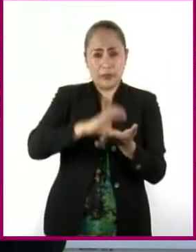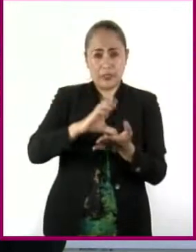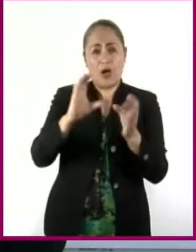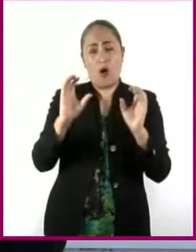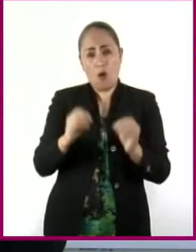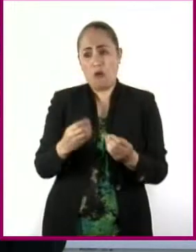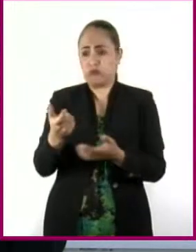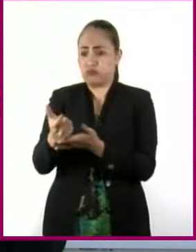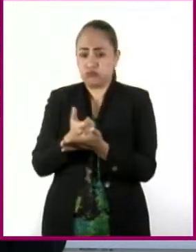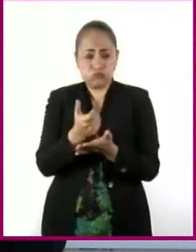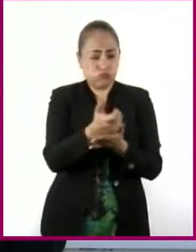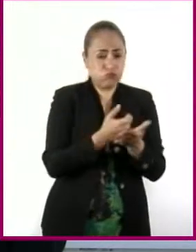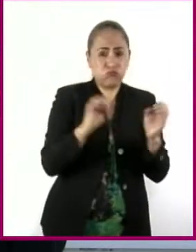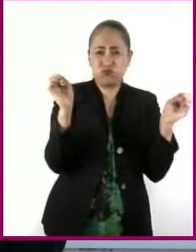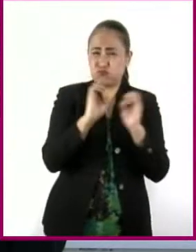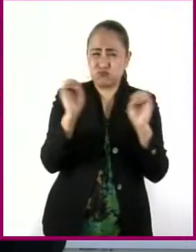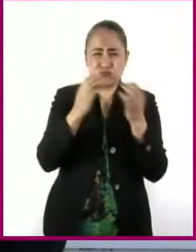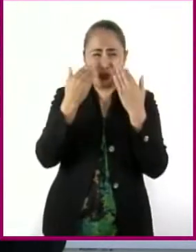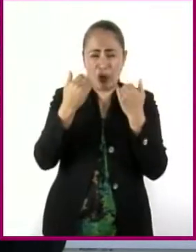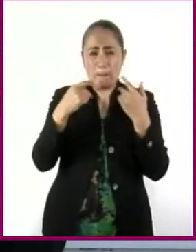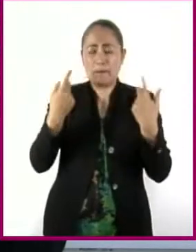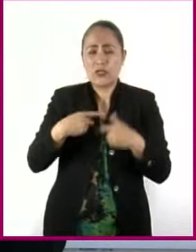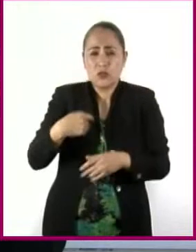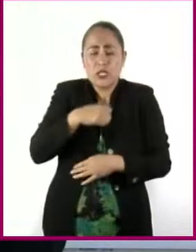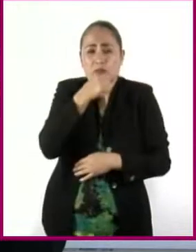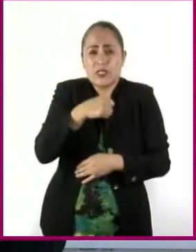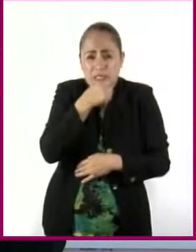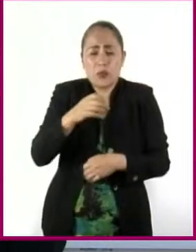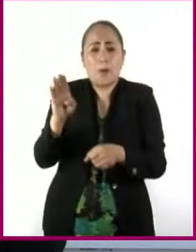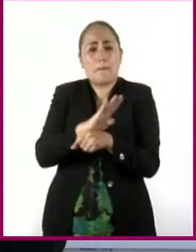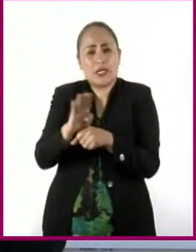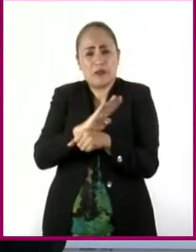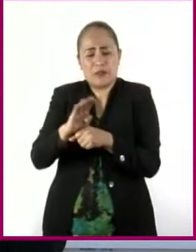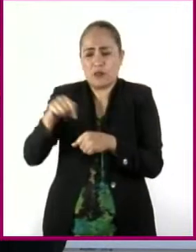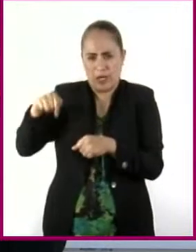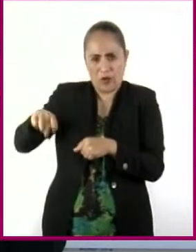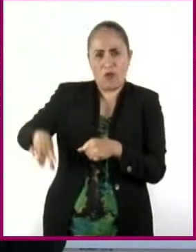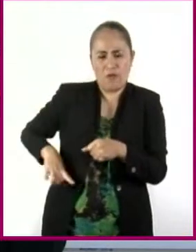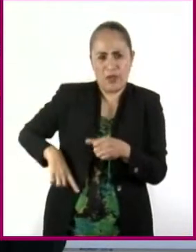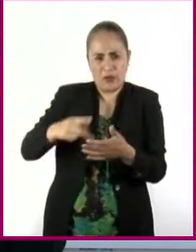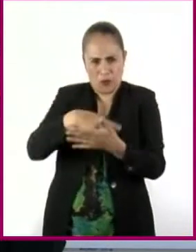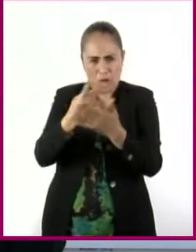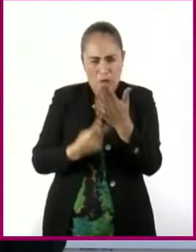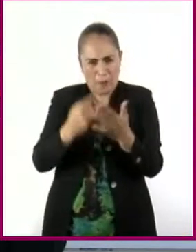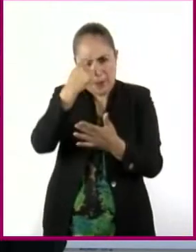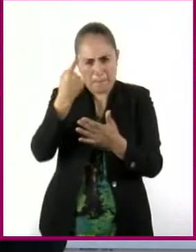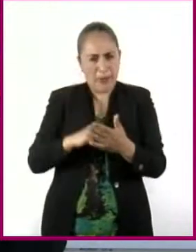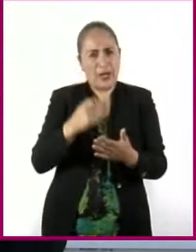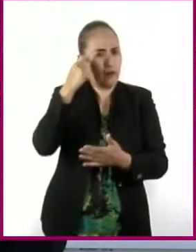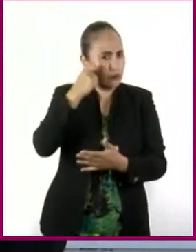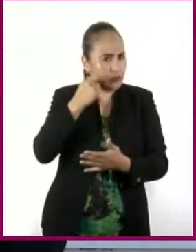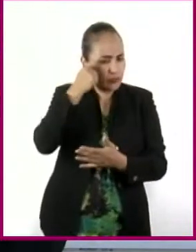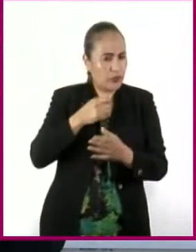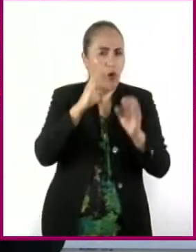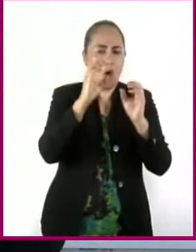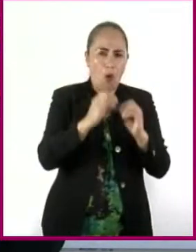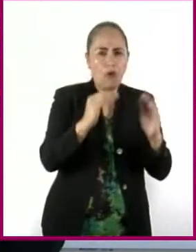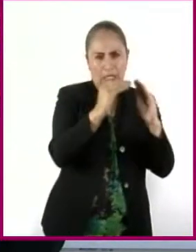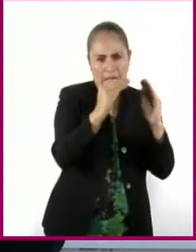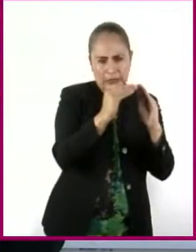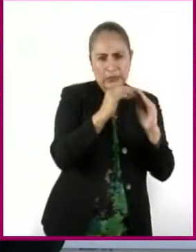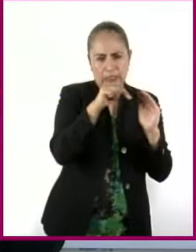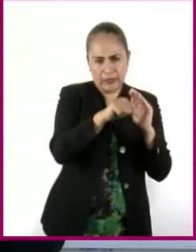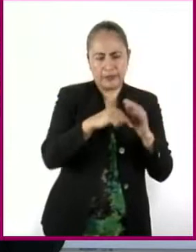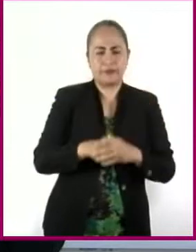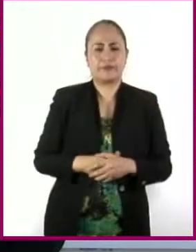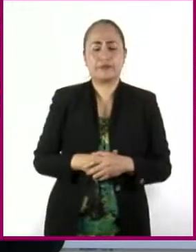medios de subsistencia, las personas mayores serán beneficiados con programas para tener vivienda y una pensión. Y escucha esto, tienen